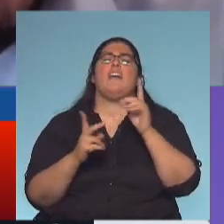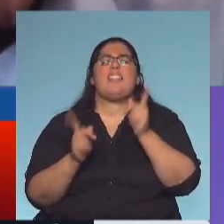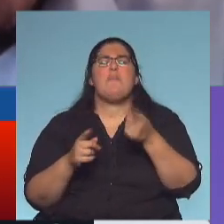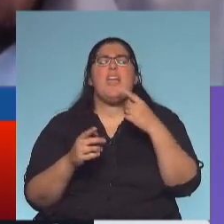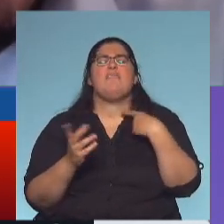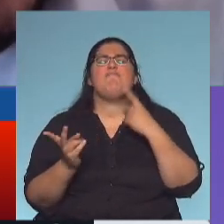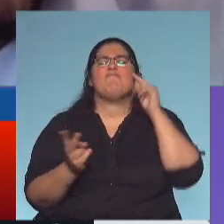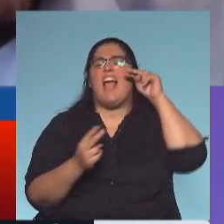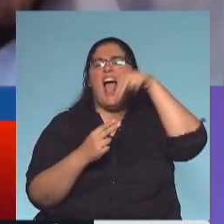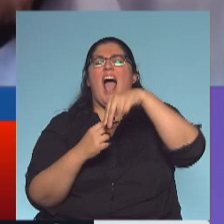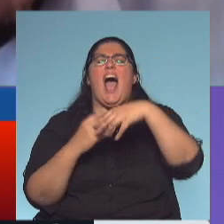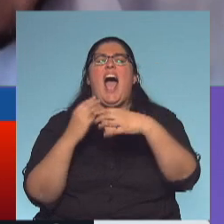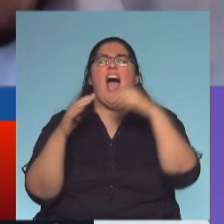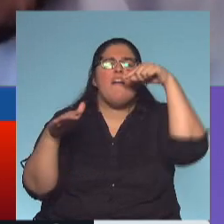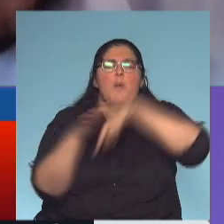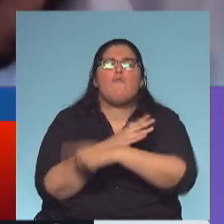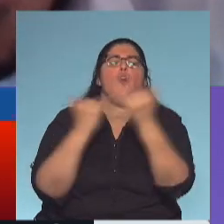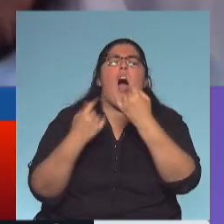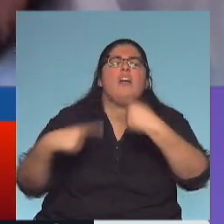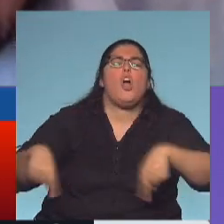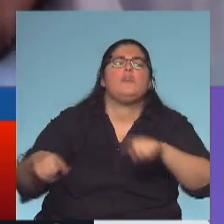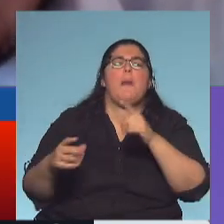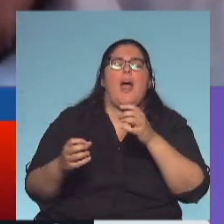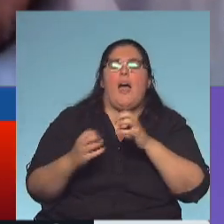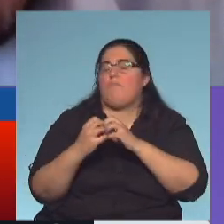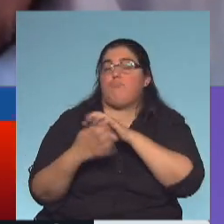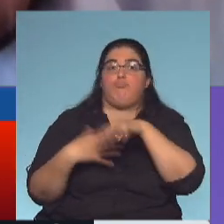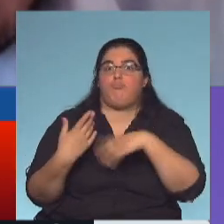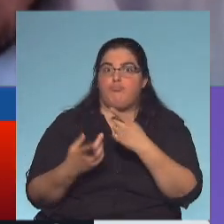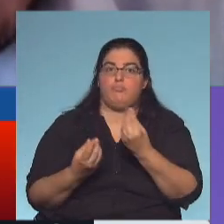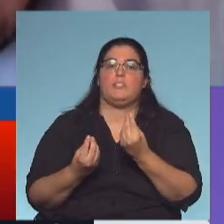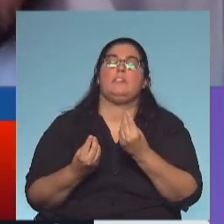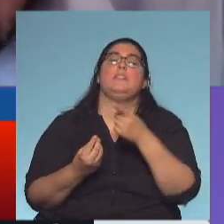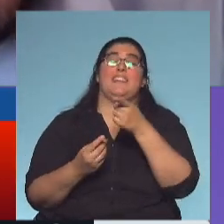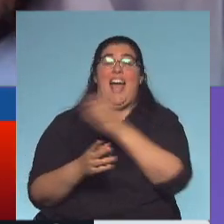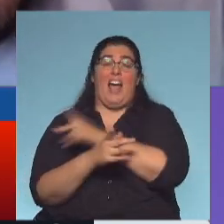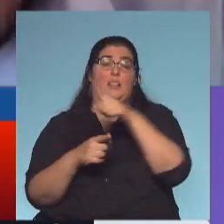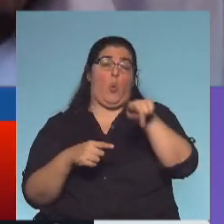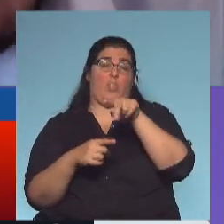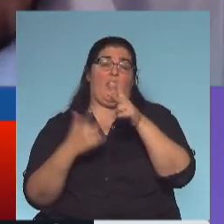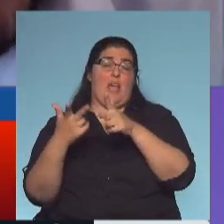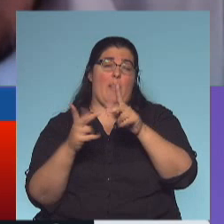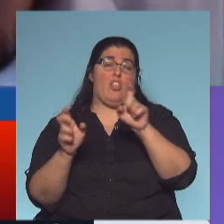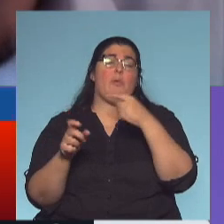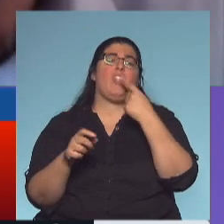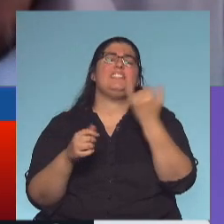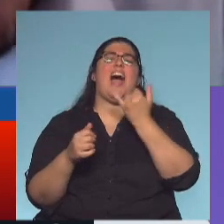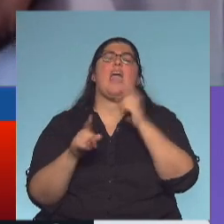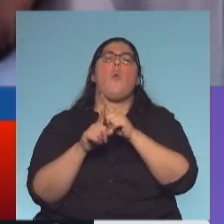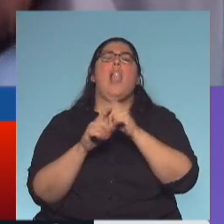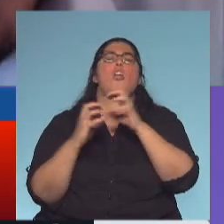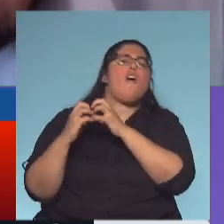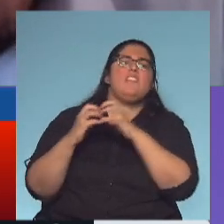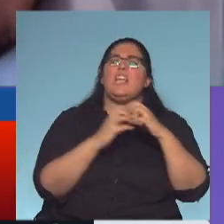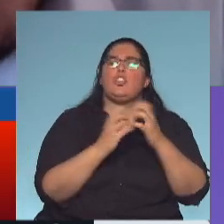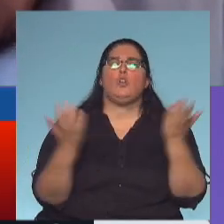generaran semejante escalada? Bueno, mira, ustedes recién estaban mencionando y decían que había conflictos superpuestos. Y yo creo que